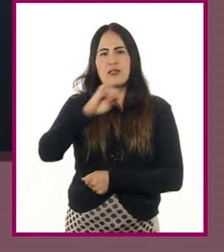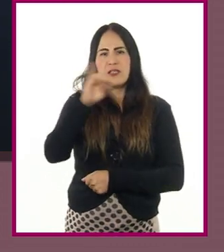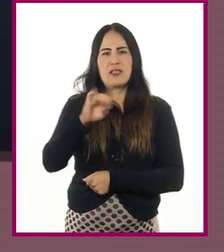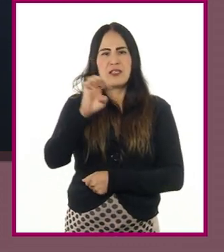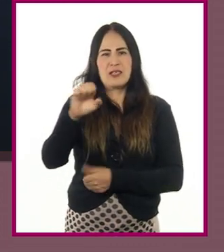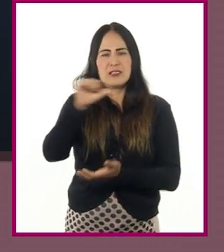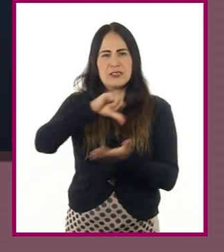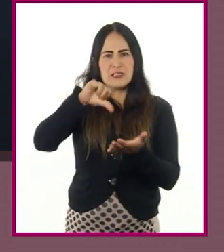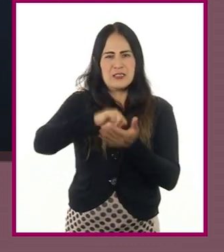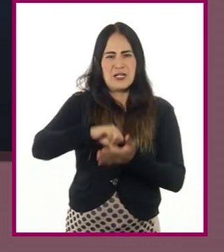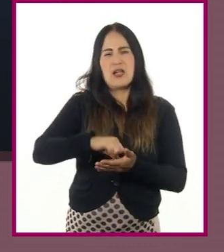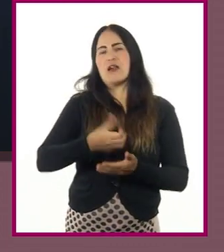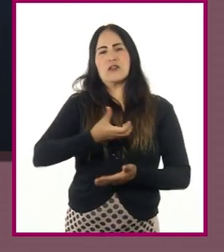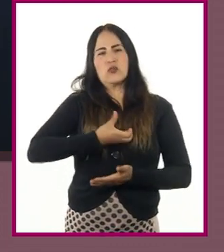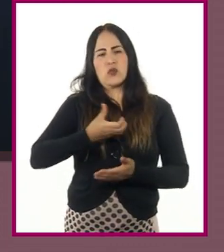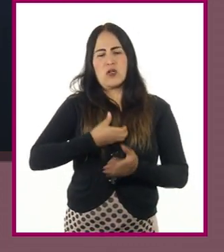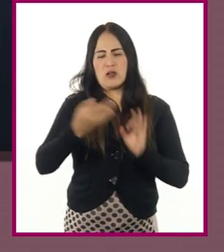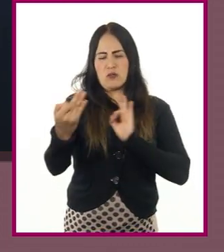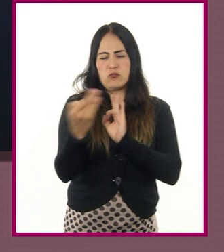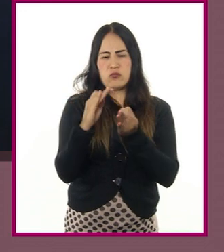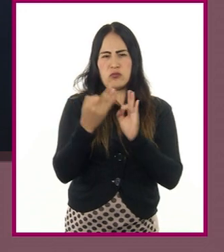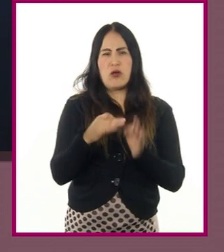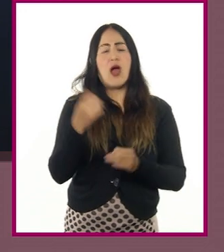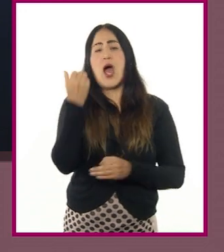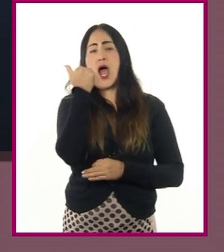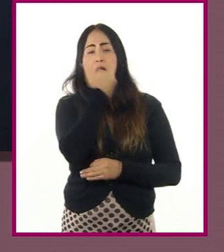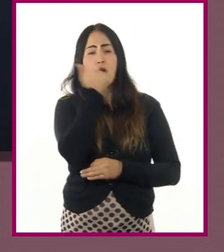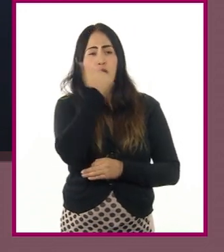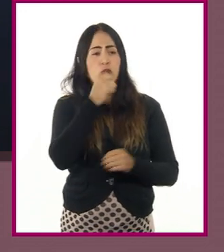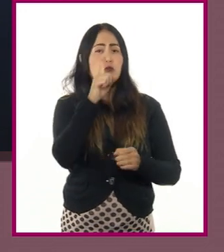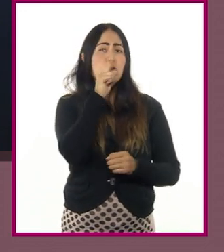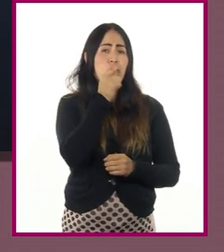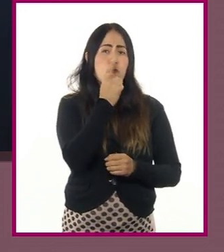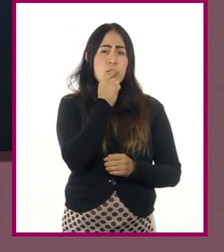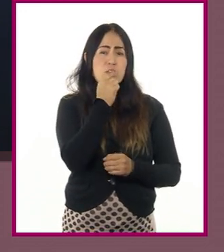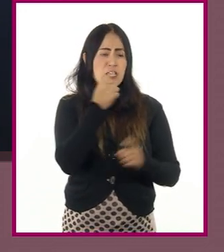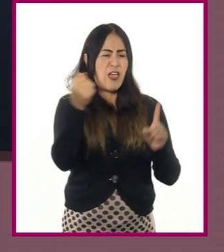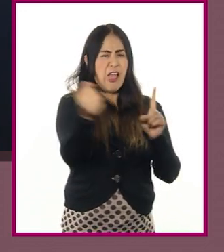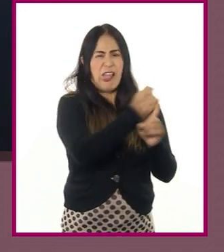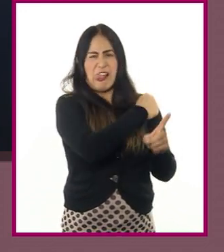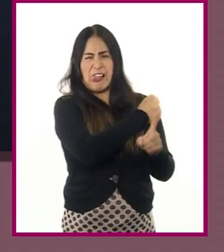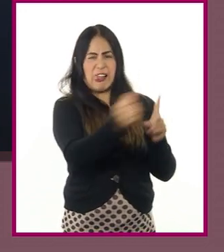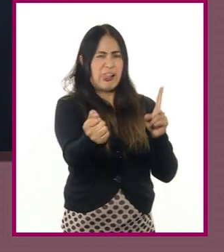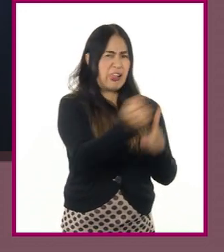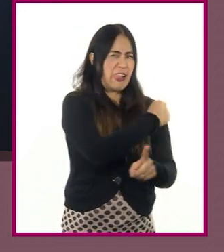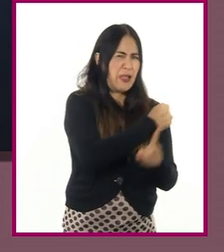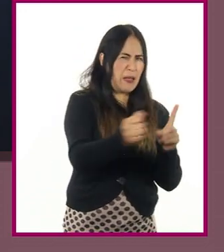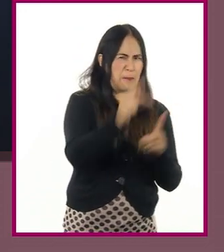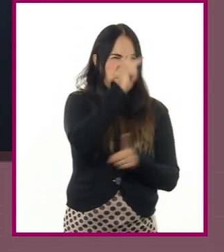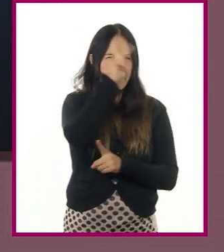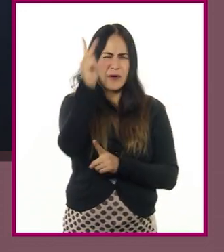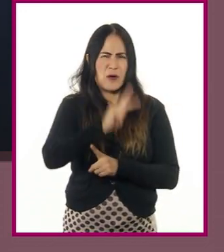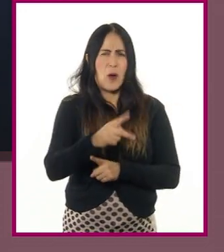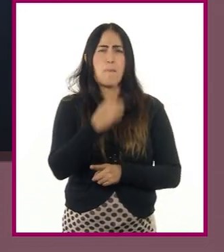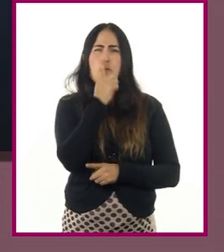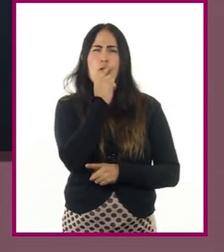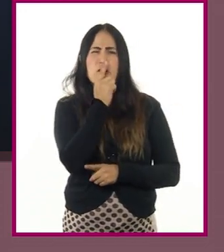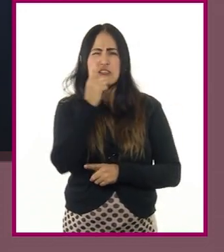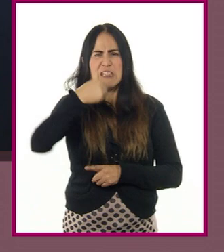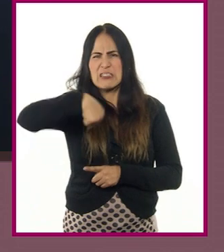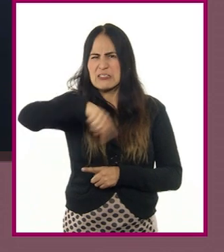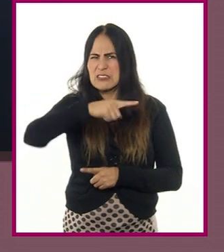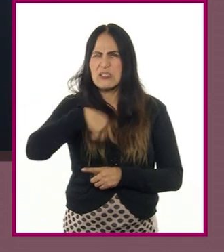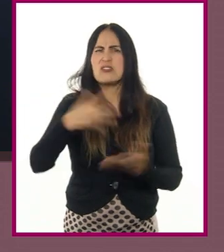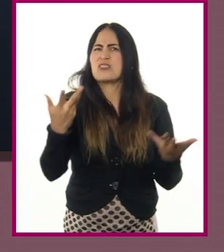Zócalo, y les ponen una tranquiza espantosa a los estudiantes. Yo no sé si se entusiasmaron mucho los policías o qué. El caso